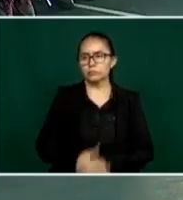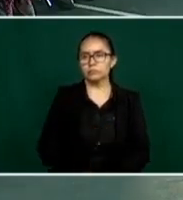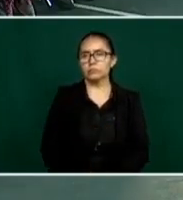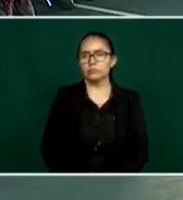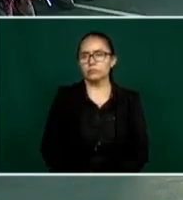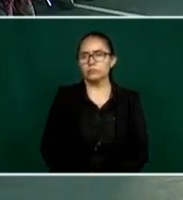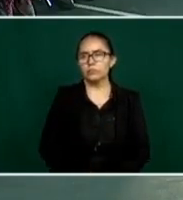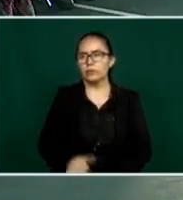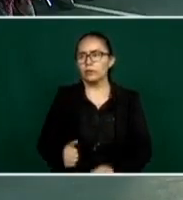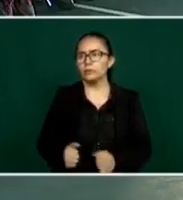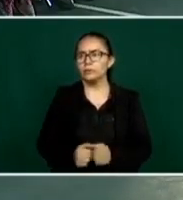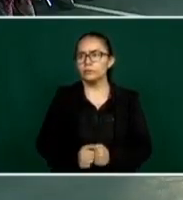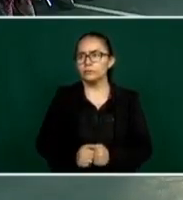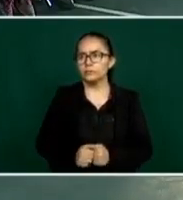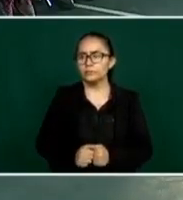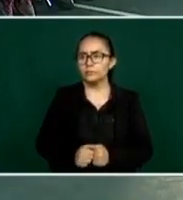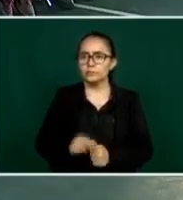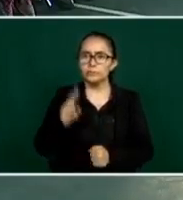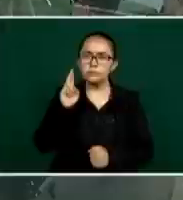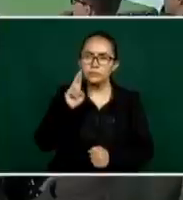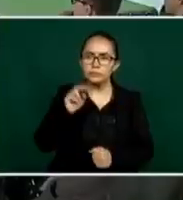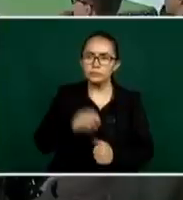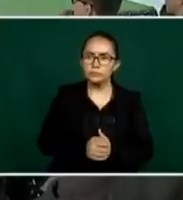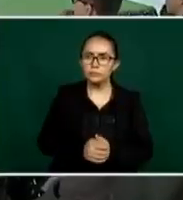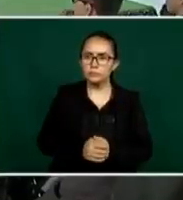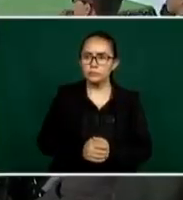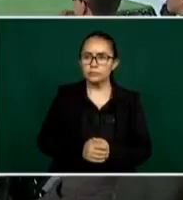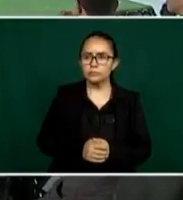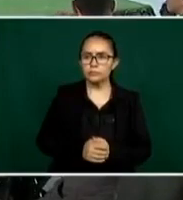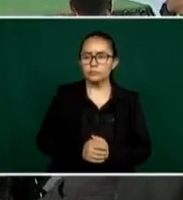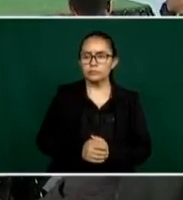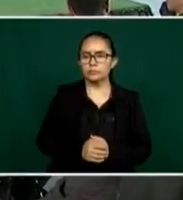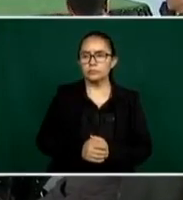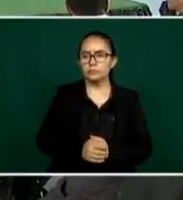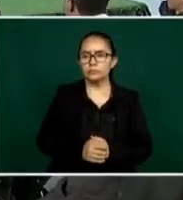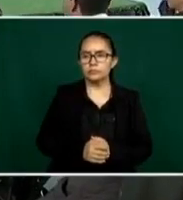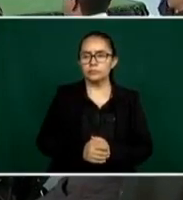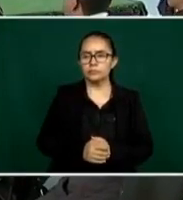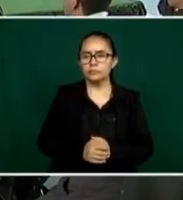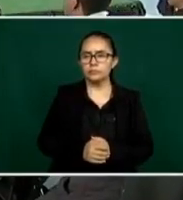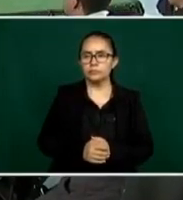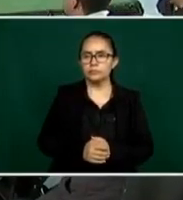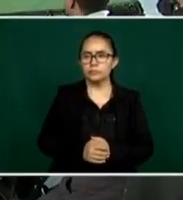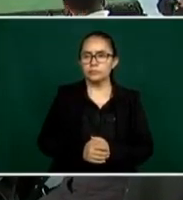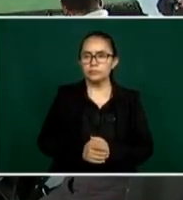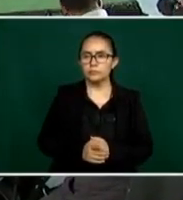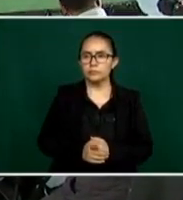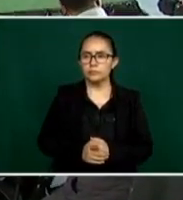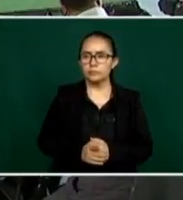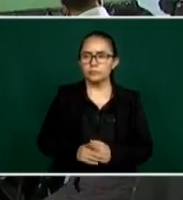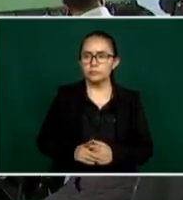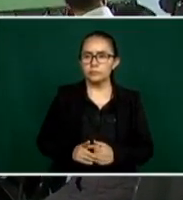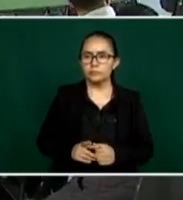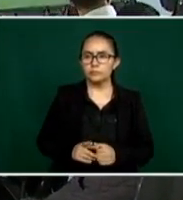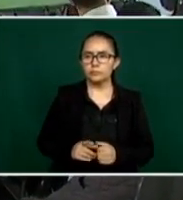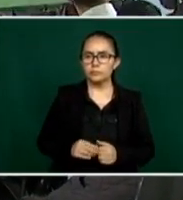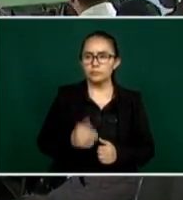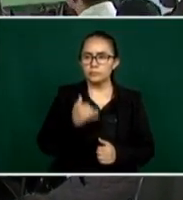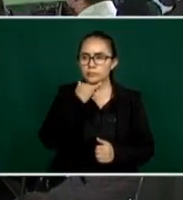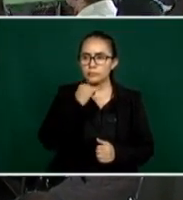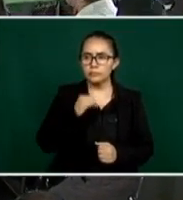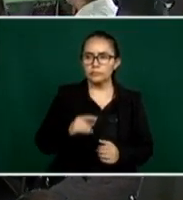A ver, vamos. Uno Nayarit y uno Nacional. Tú eres, perdón,